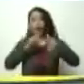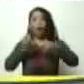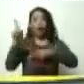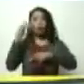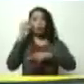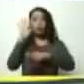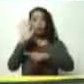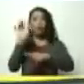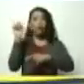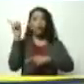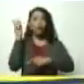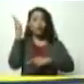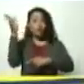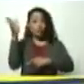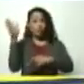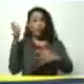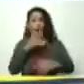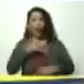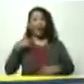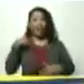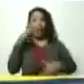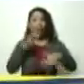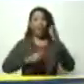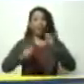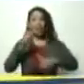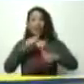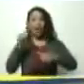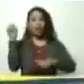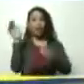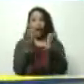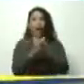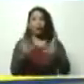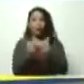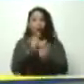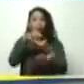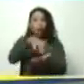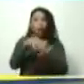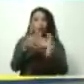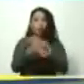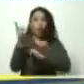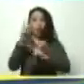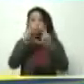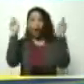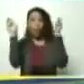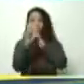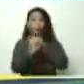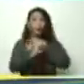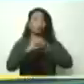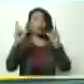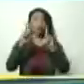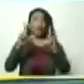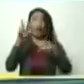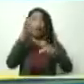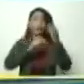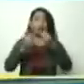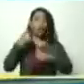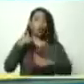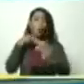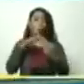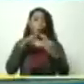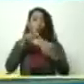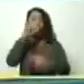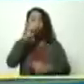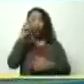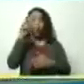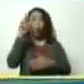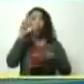estuvimos en lechería nuestra querida lechería está impresionantemente cambiada la lechería de la lechería que yo conocí en los años